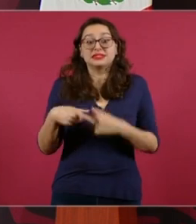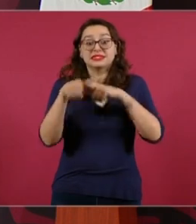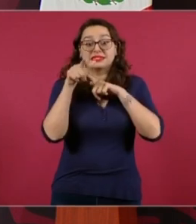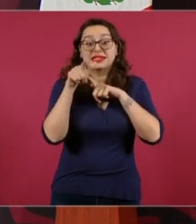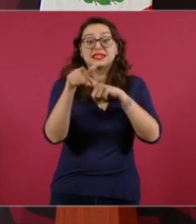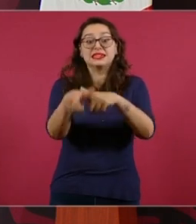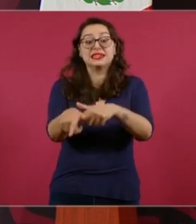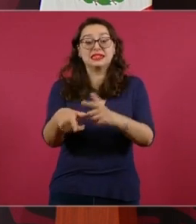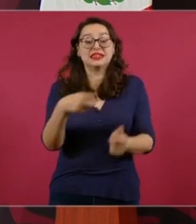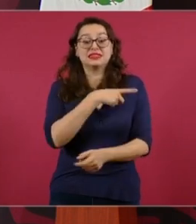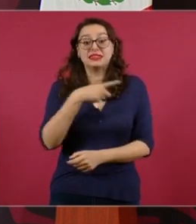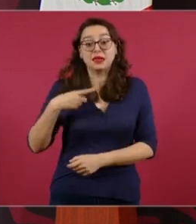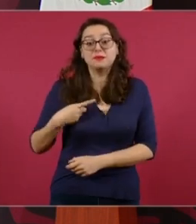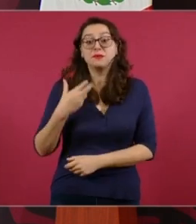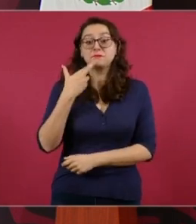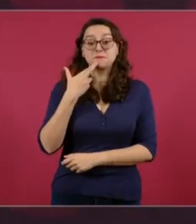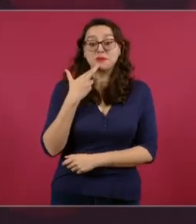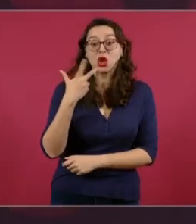mejor,